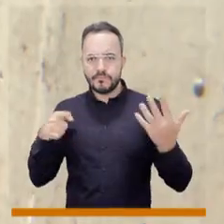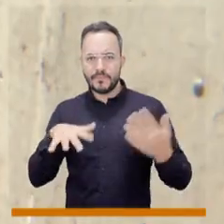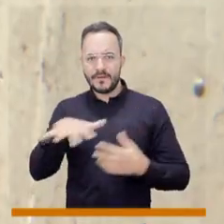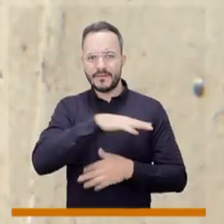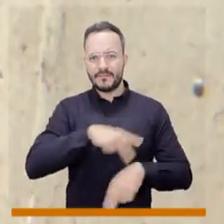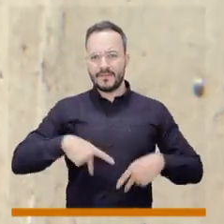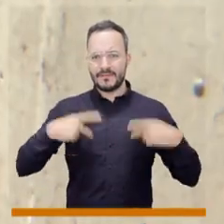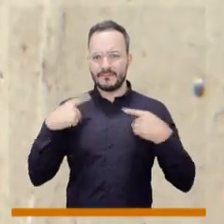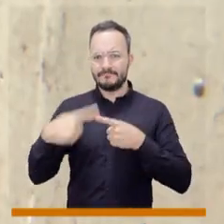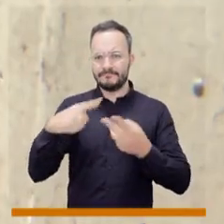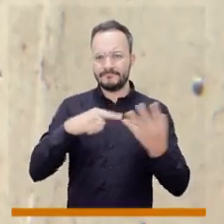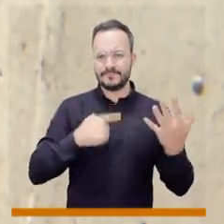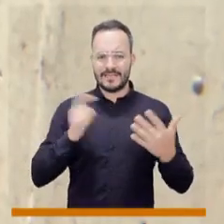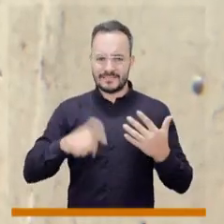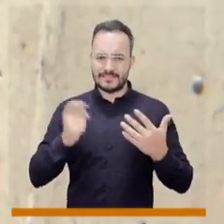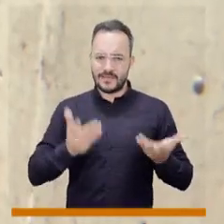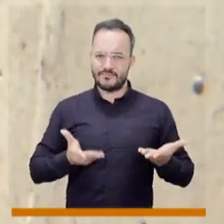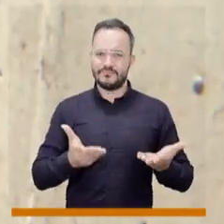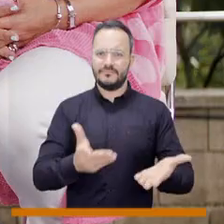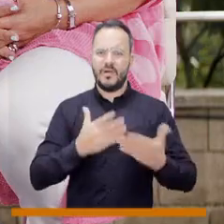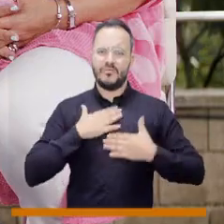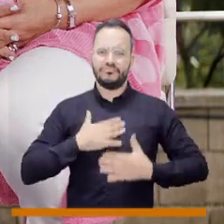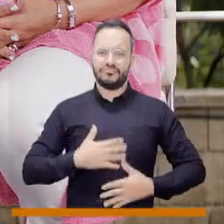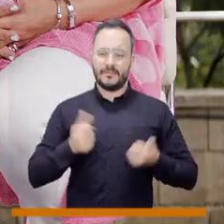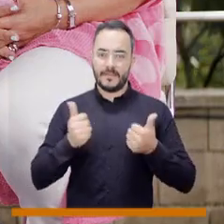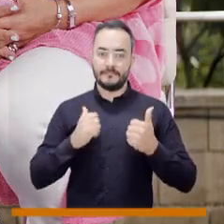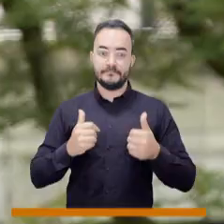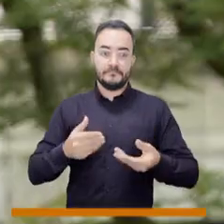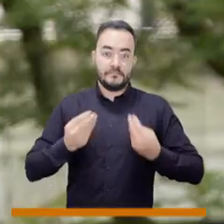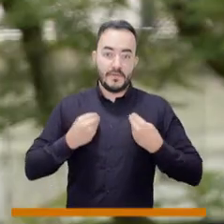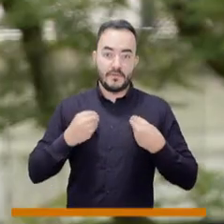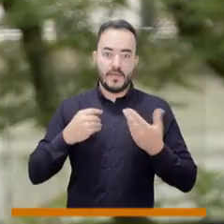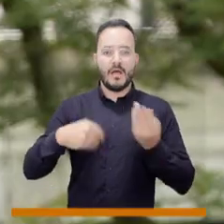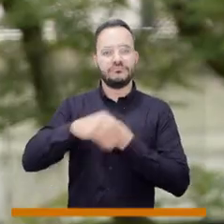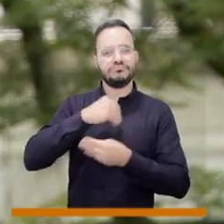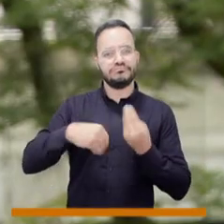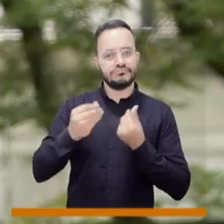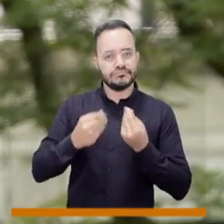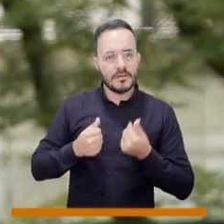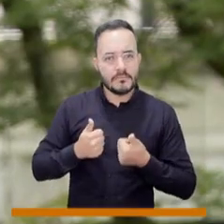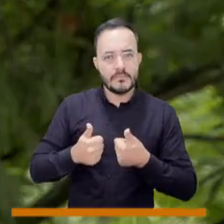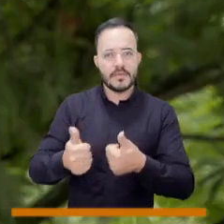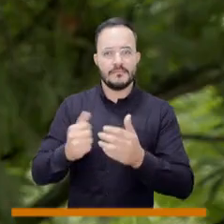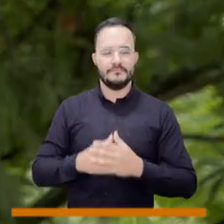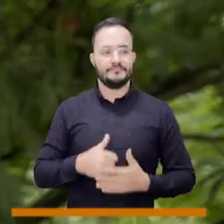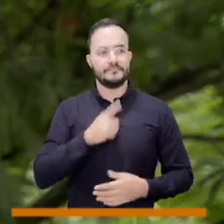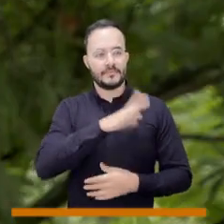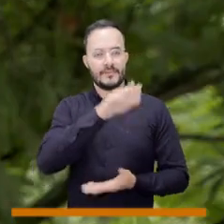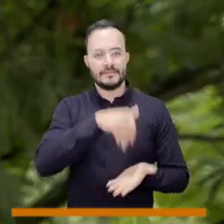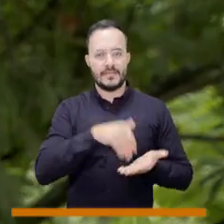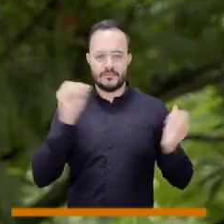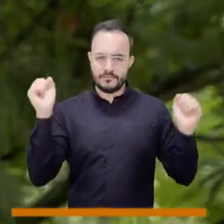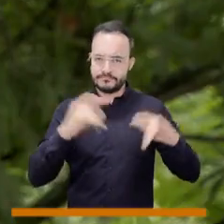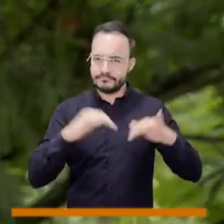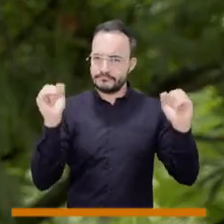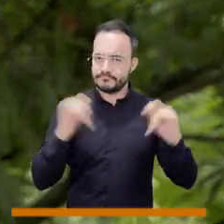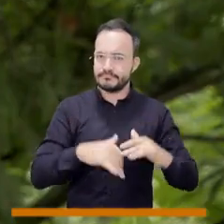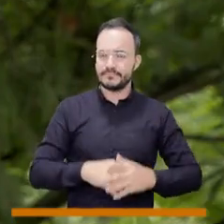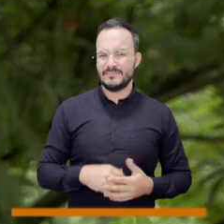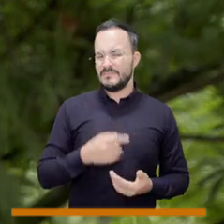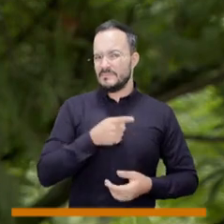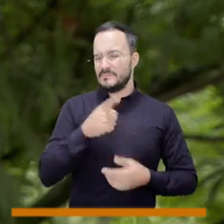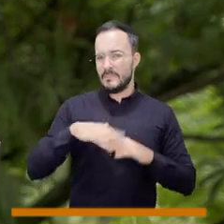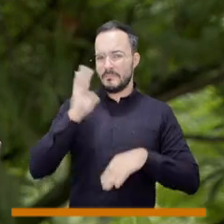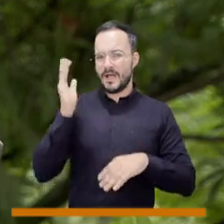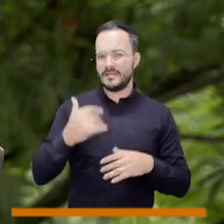y también que se generen incentivos para que se promuevan viviendas sostenibles, que más gente vaya a vivir al centro. Esto es lo que recomienda el